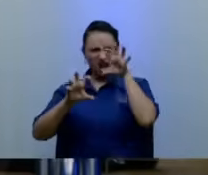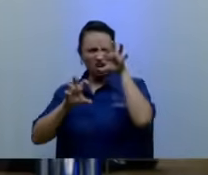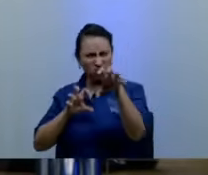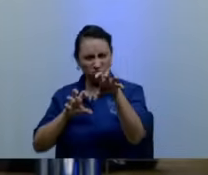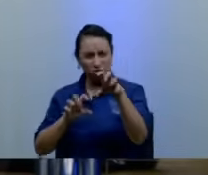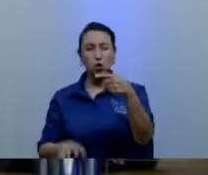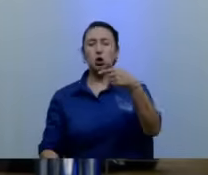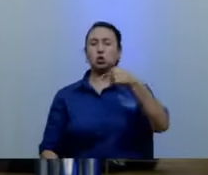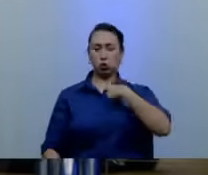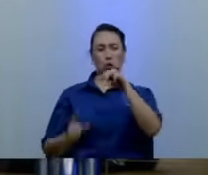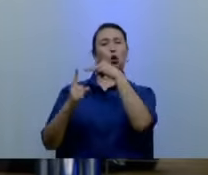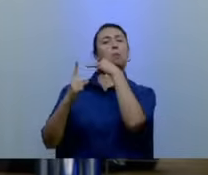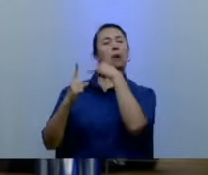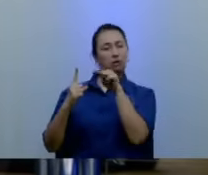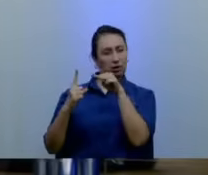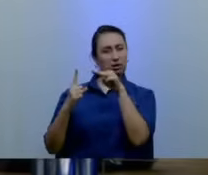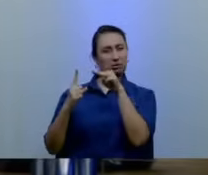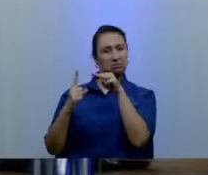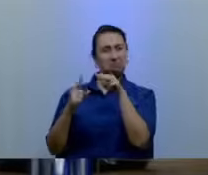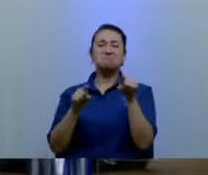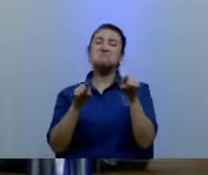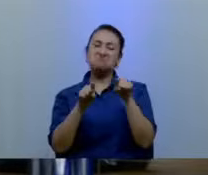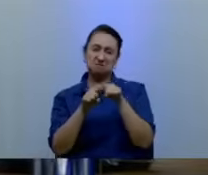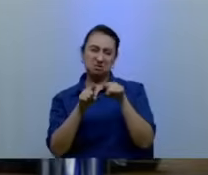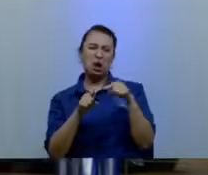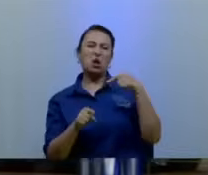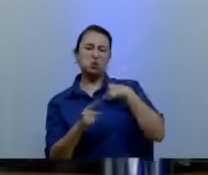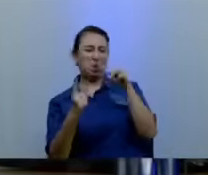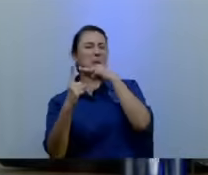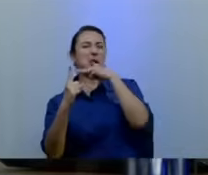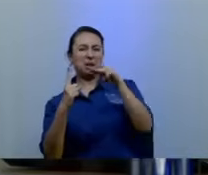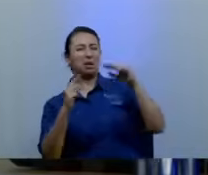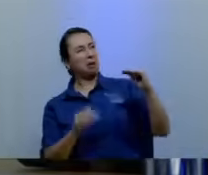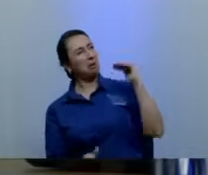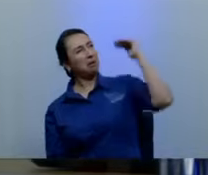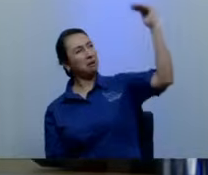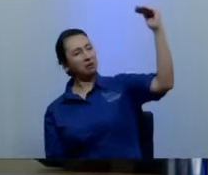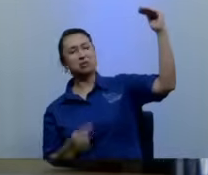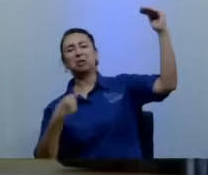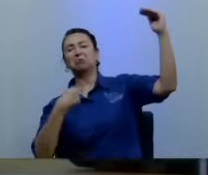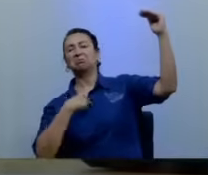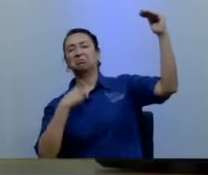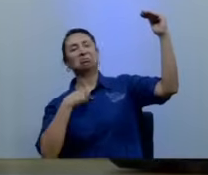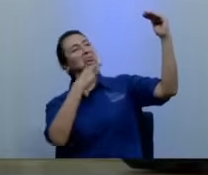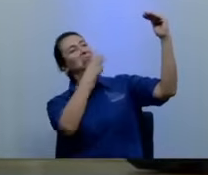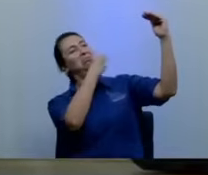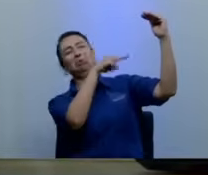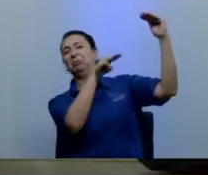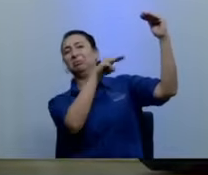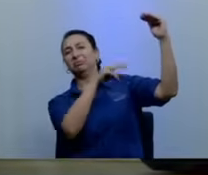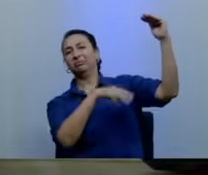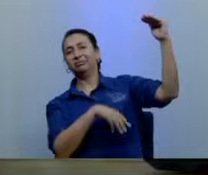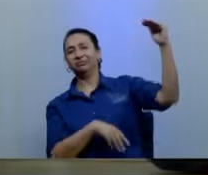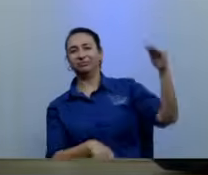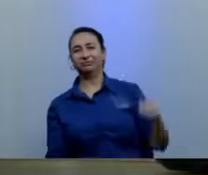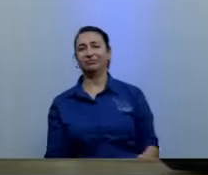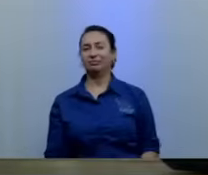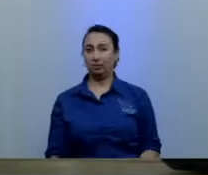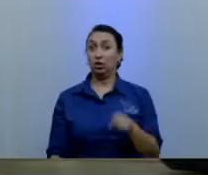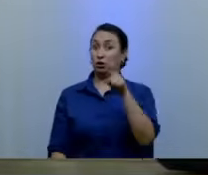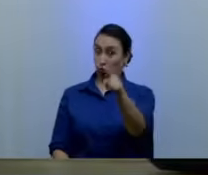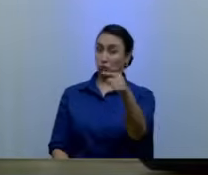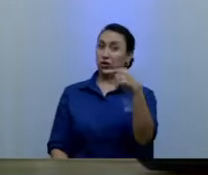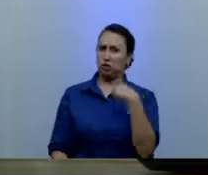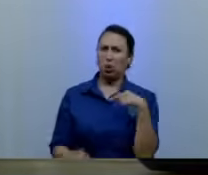identificó? Como un incircunciso. ¿Cómo identifica uno al adversario?